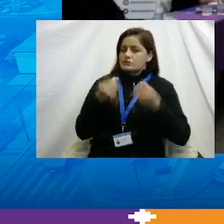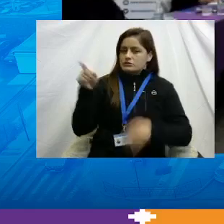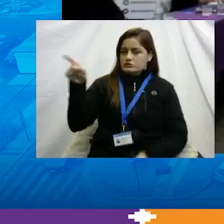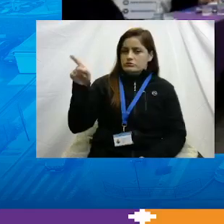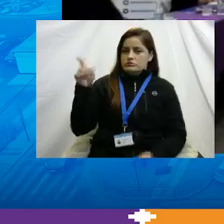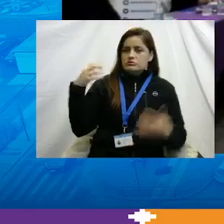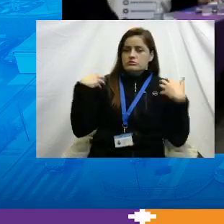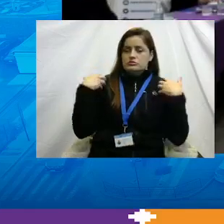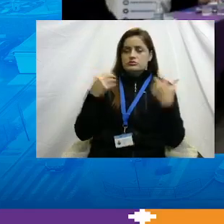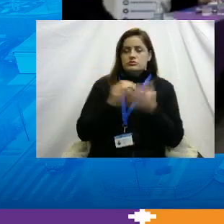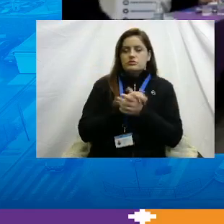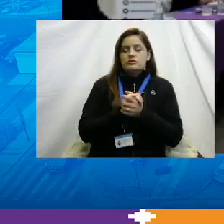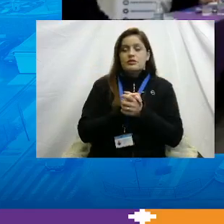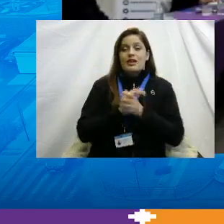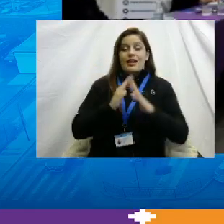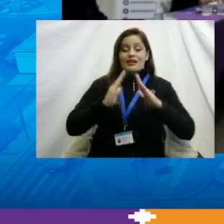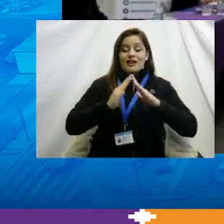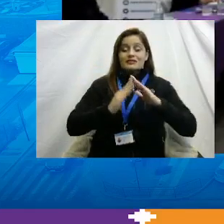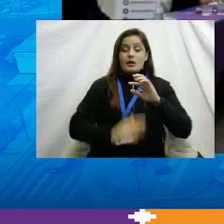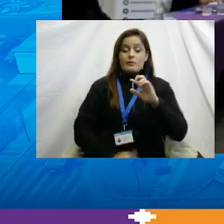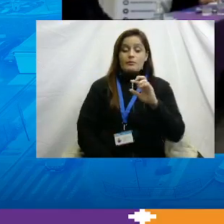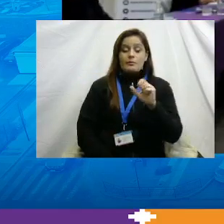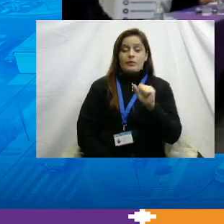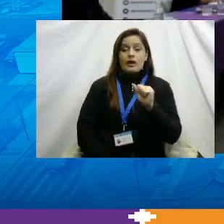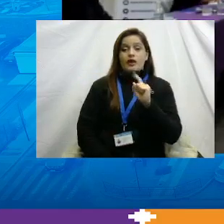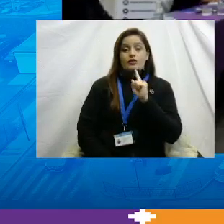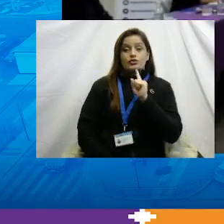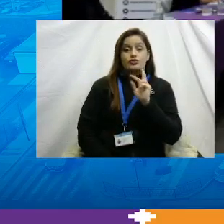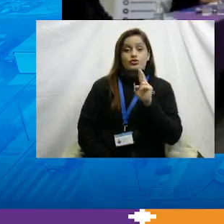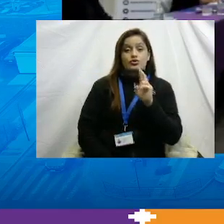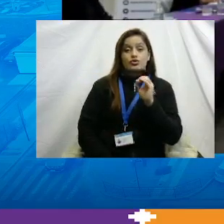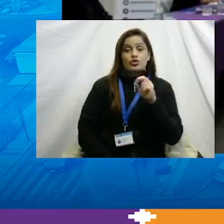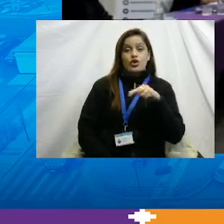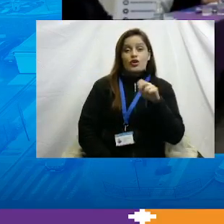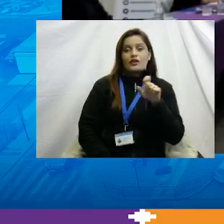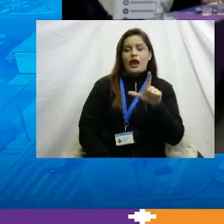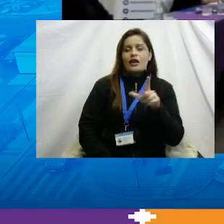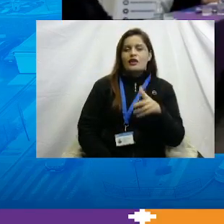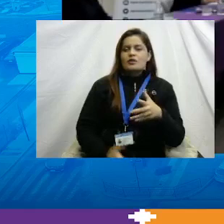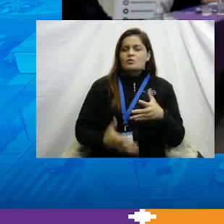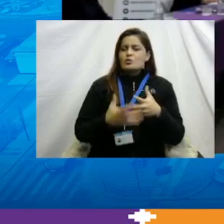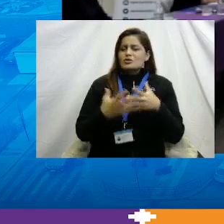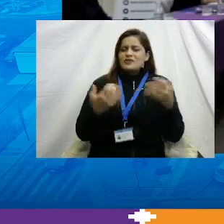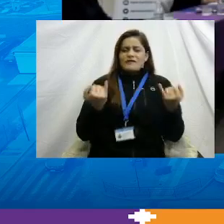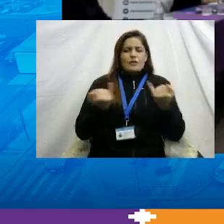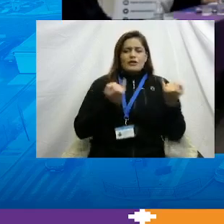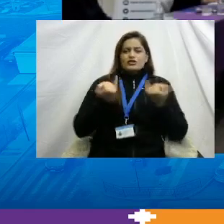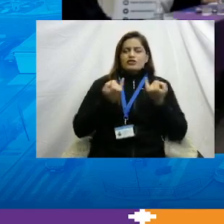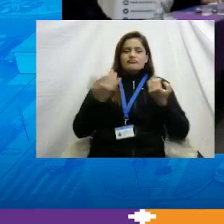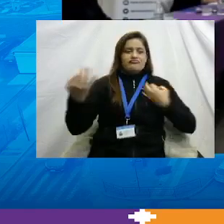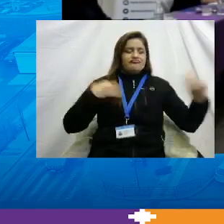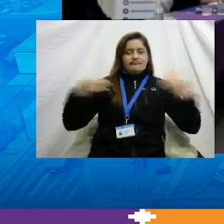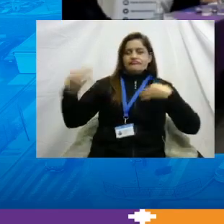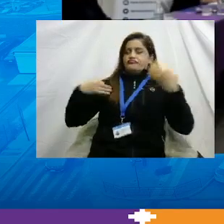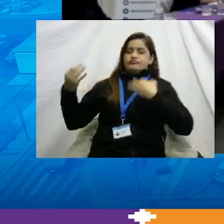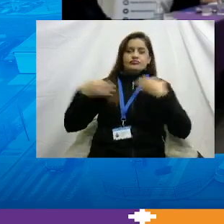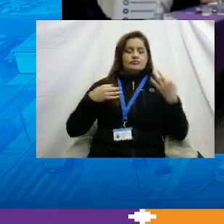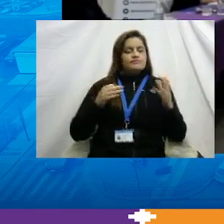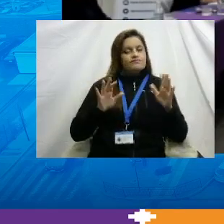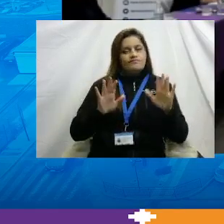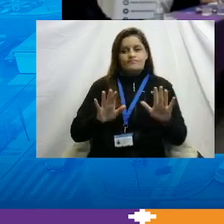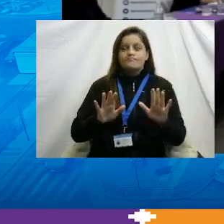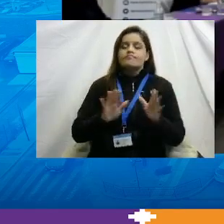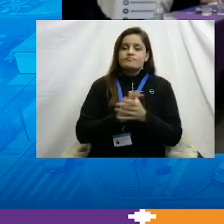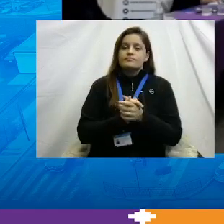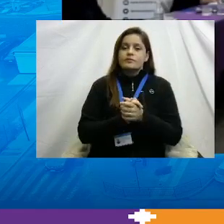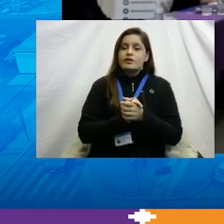También sobre las casas patronales, que ha habido harta información dando vuelta, la verdad, la